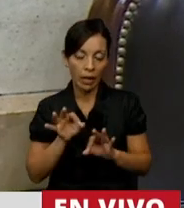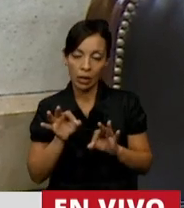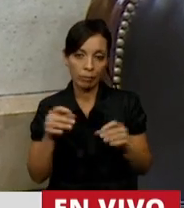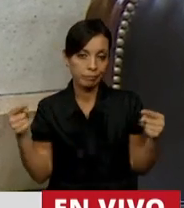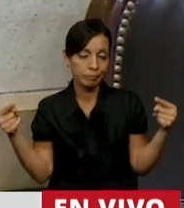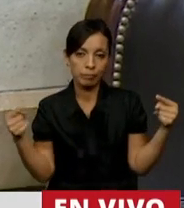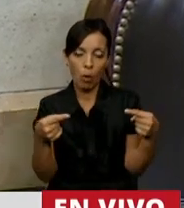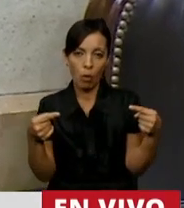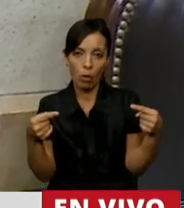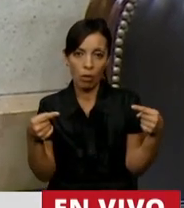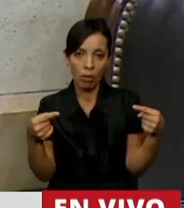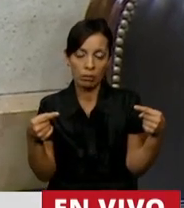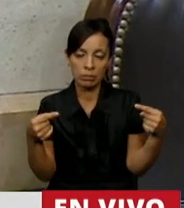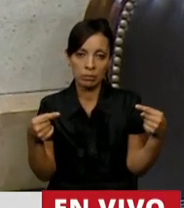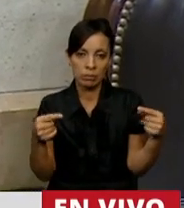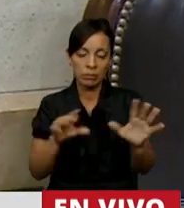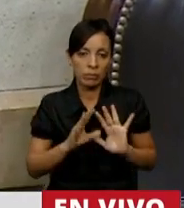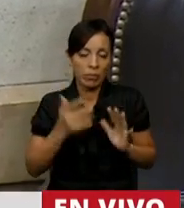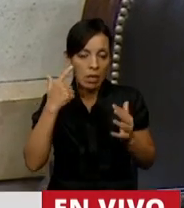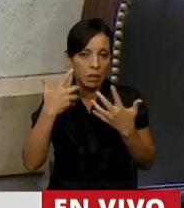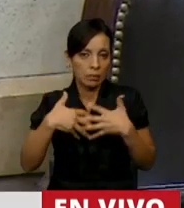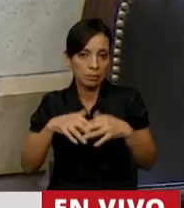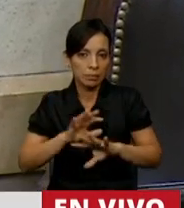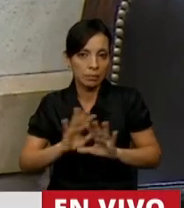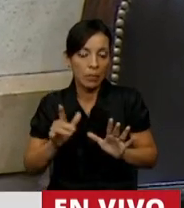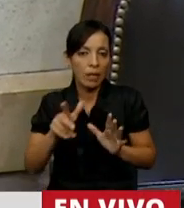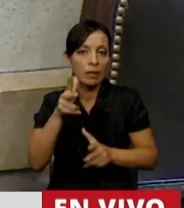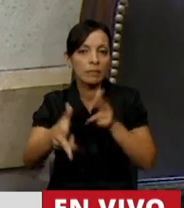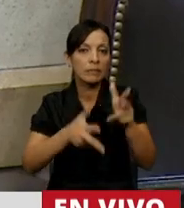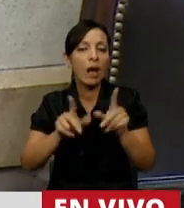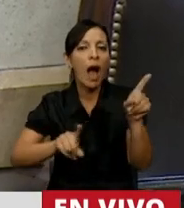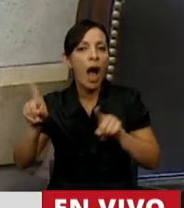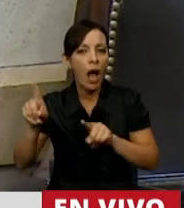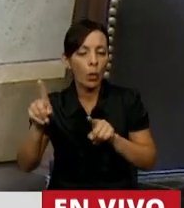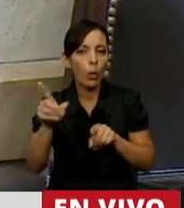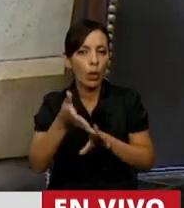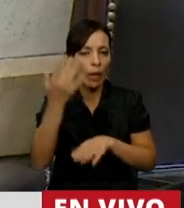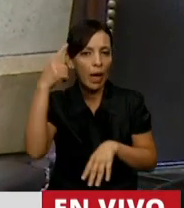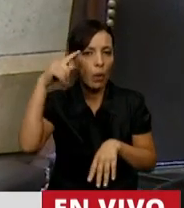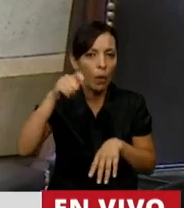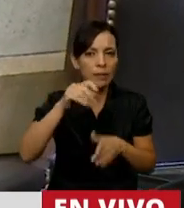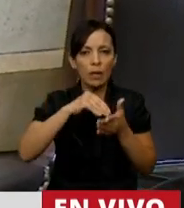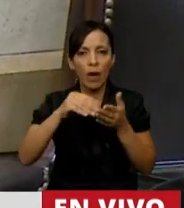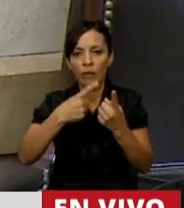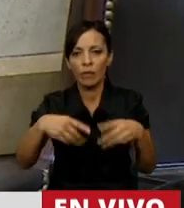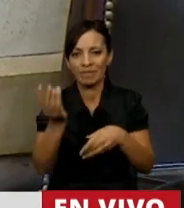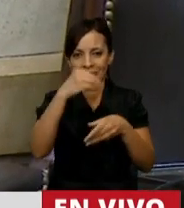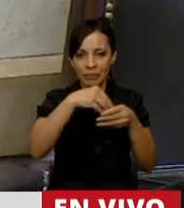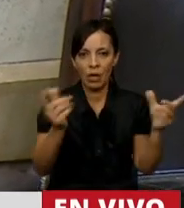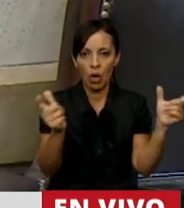contra cualquier control de razonabilidad, eso lo expresaron muy bien algunos de los juristas que estuvieron presentes en las